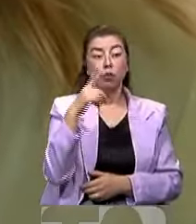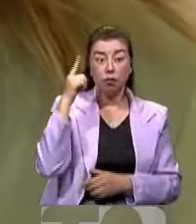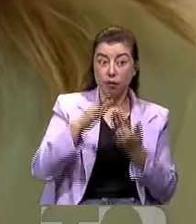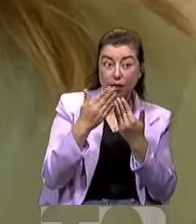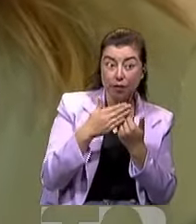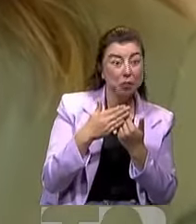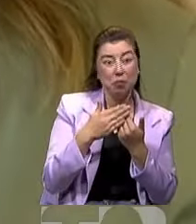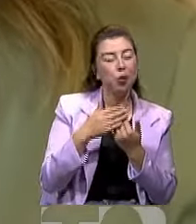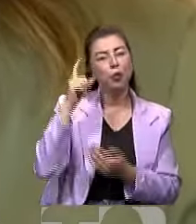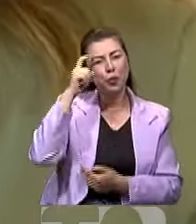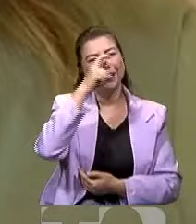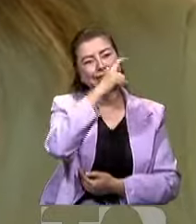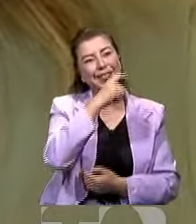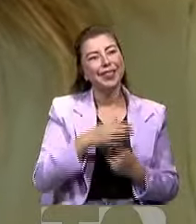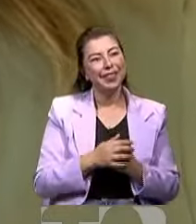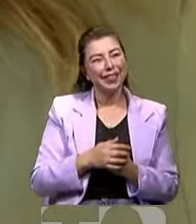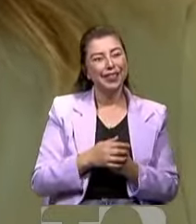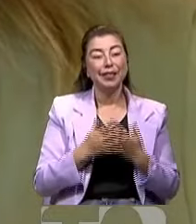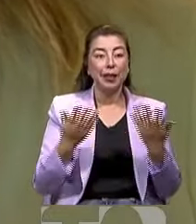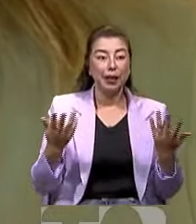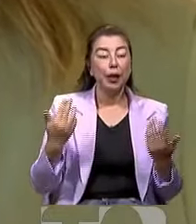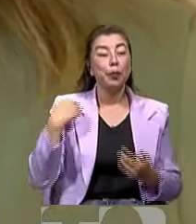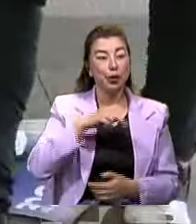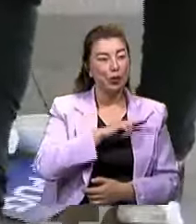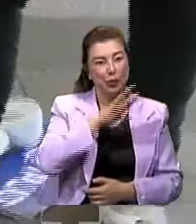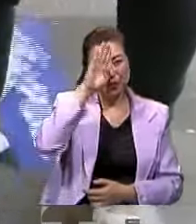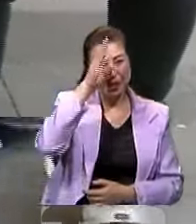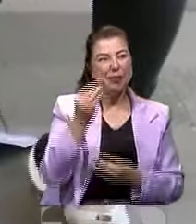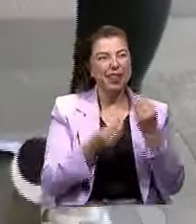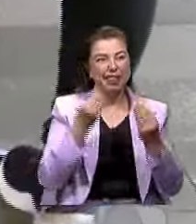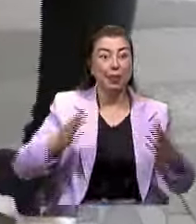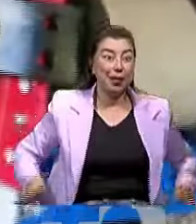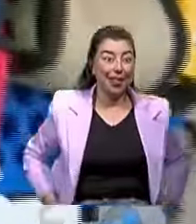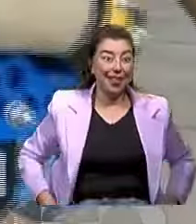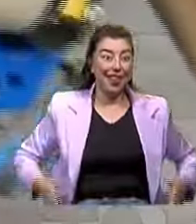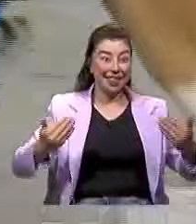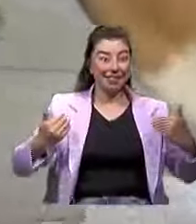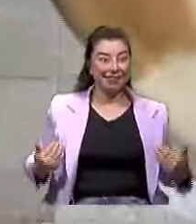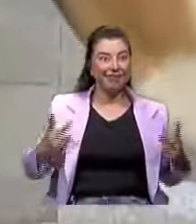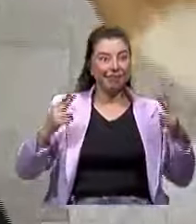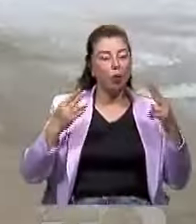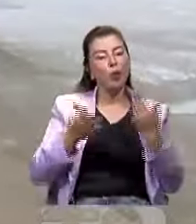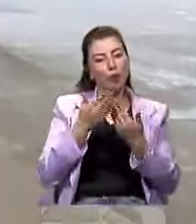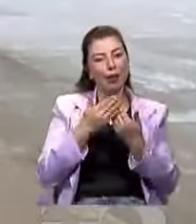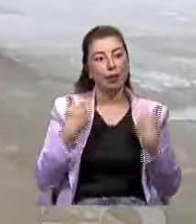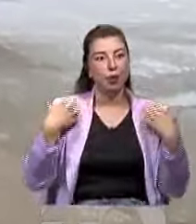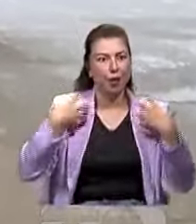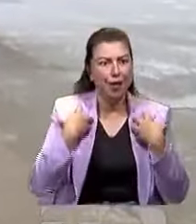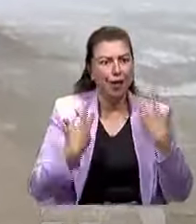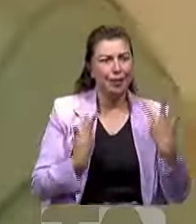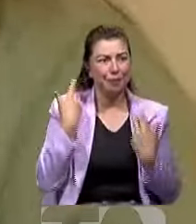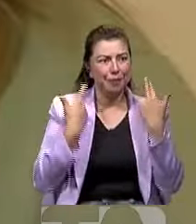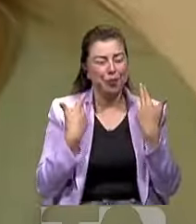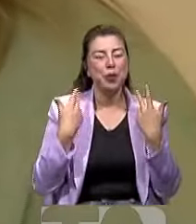Más comúnmente las sillas se hacen para las extremidades posteriores. Y agrega que el soporte le ayudará a mejorar la calidad de vida de